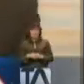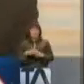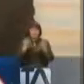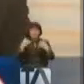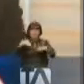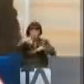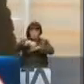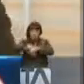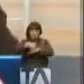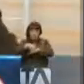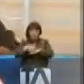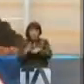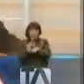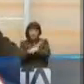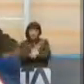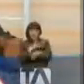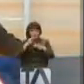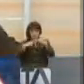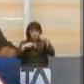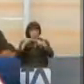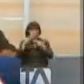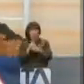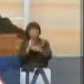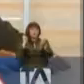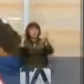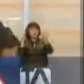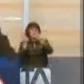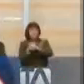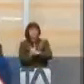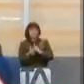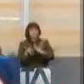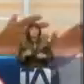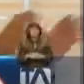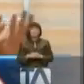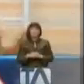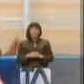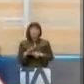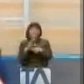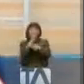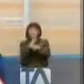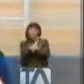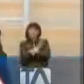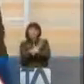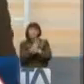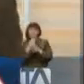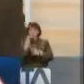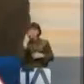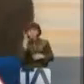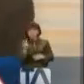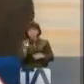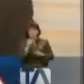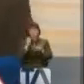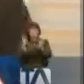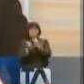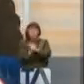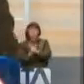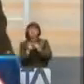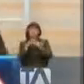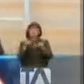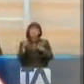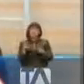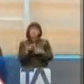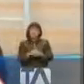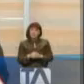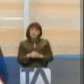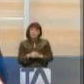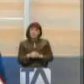construyó con el edificio, en reemplazo de uno que se eliminó por la construcción de la plataforma. Pero